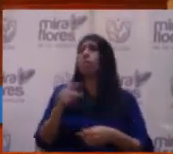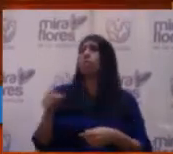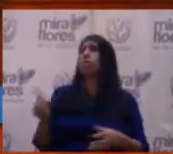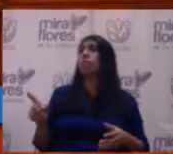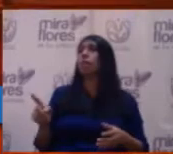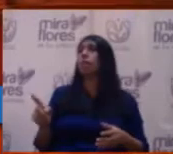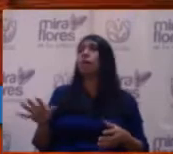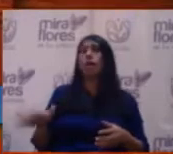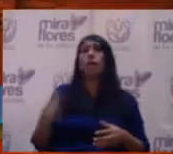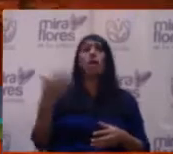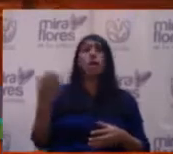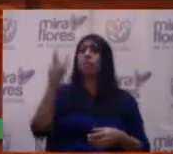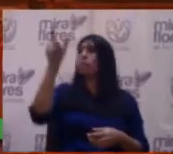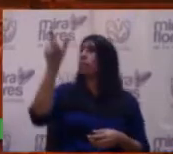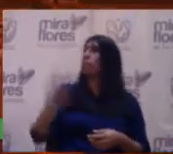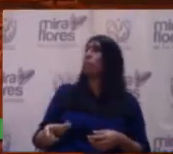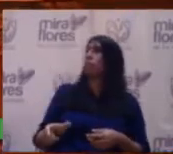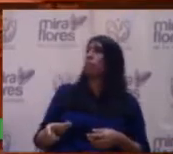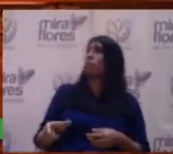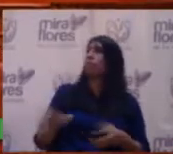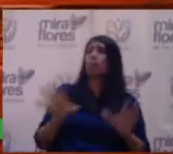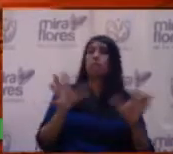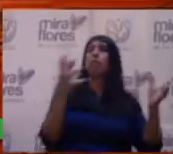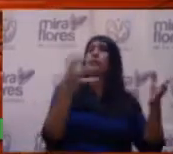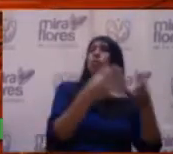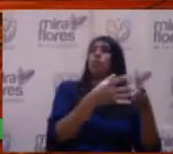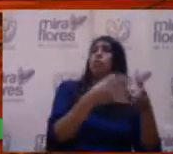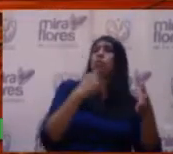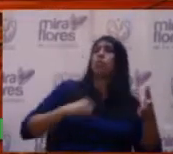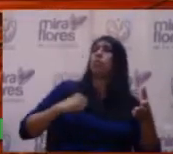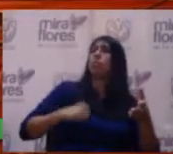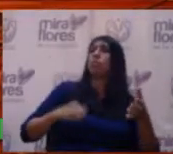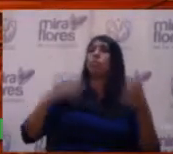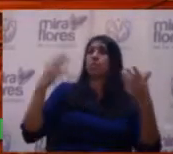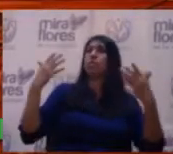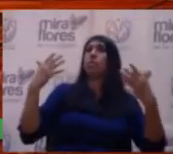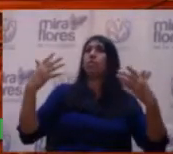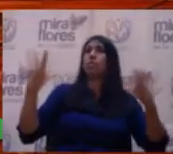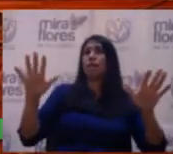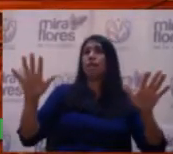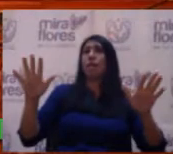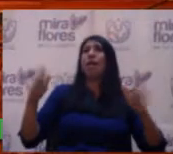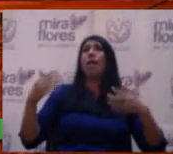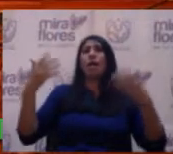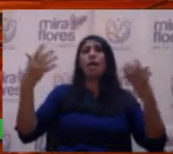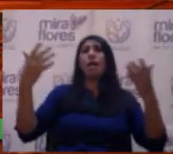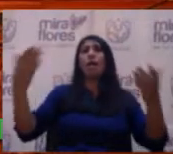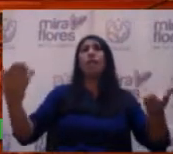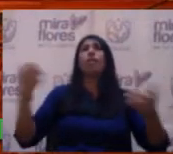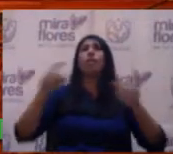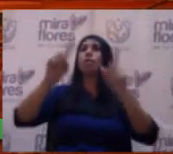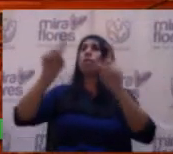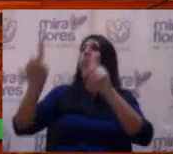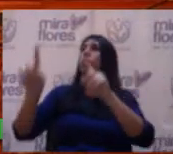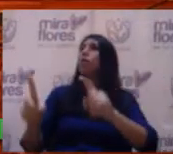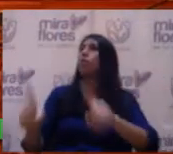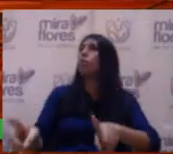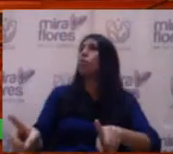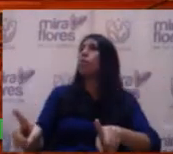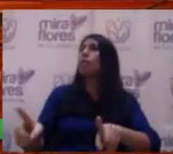algún miembro del Consejo, aun cuando ya hayan excedido sus intervenciones, si tuviesen alguna pregunta